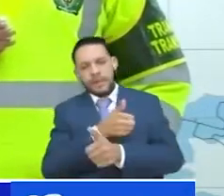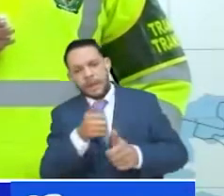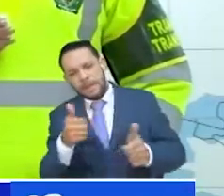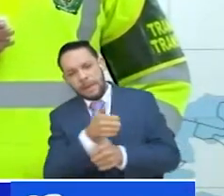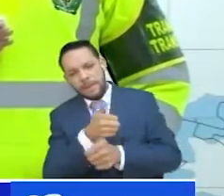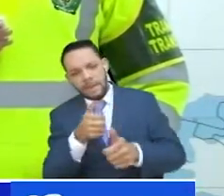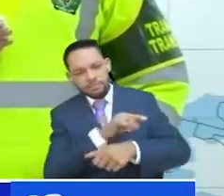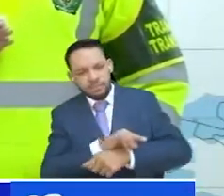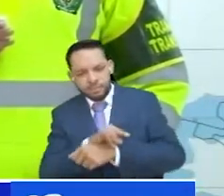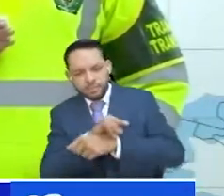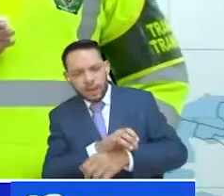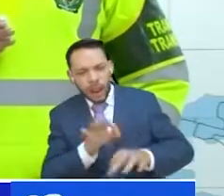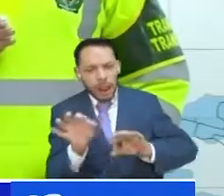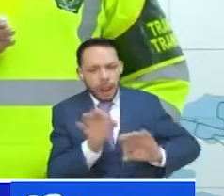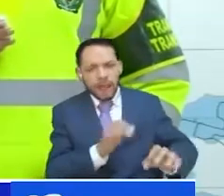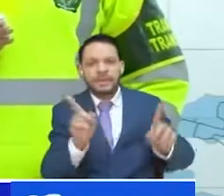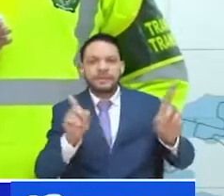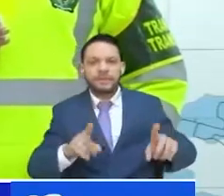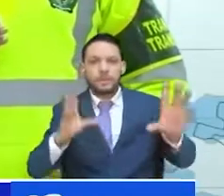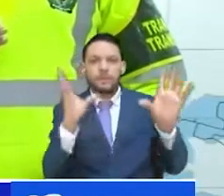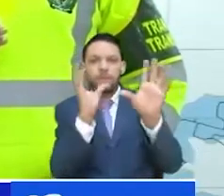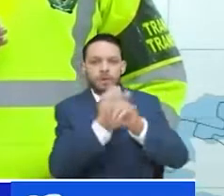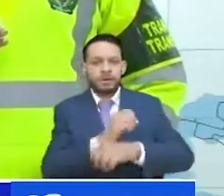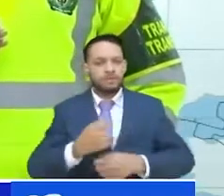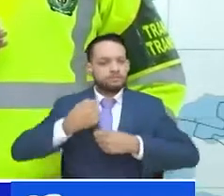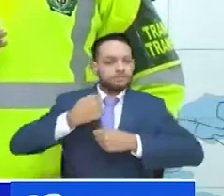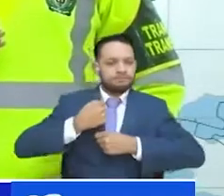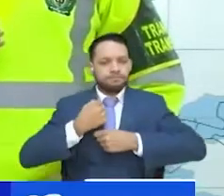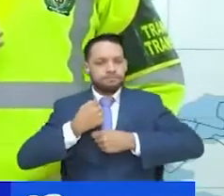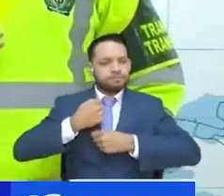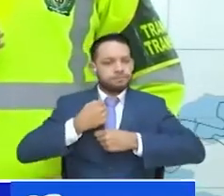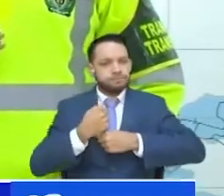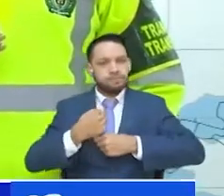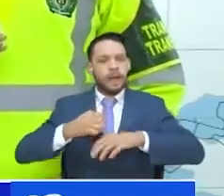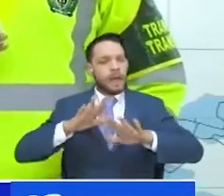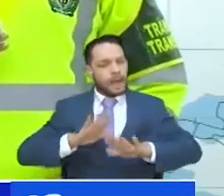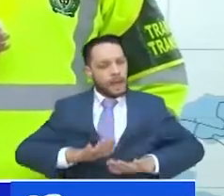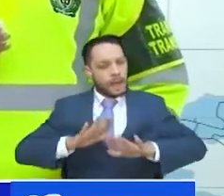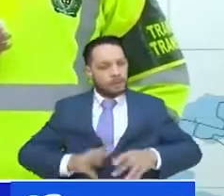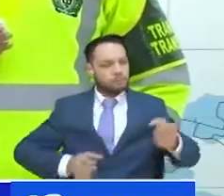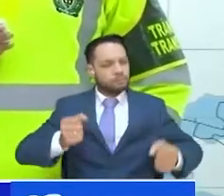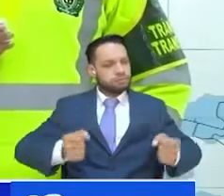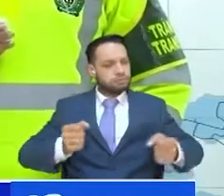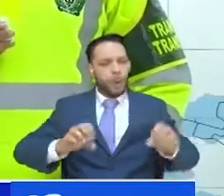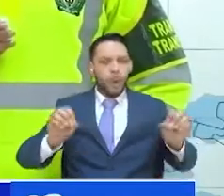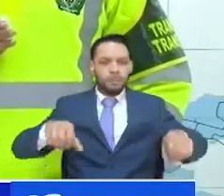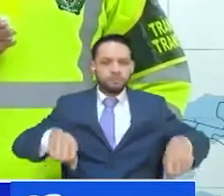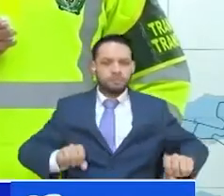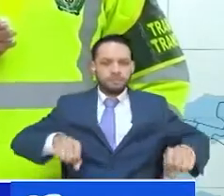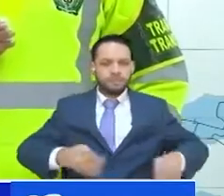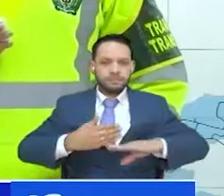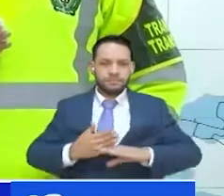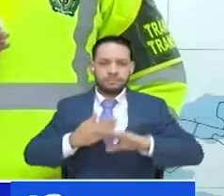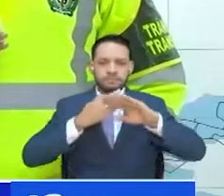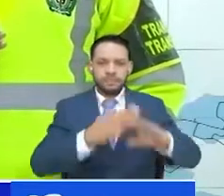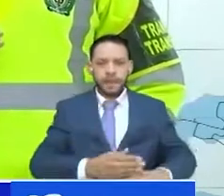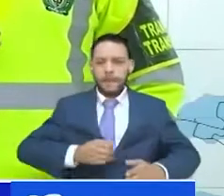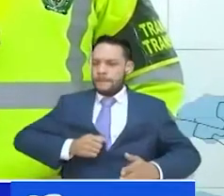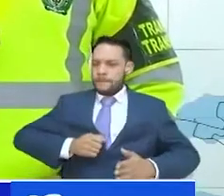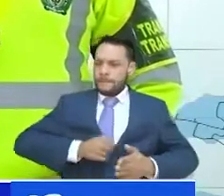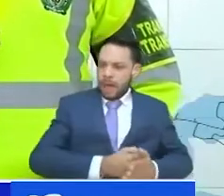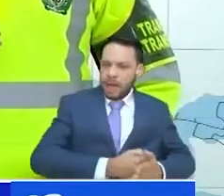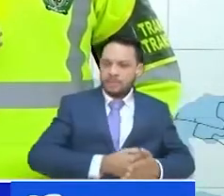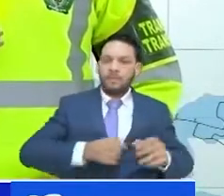prevención en horas de la noche con el fin de mitigar la accidentalidad vial. La accidentalidad vial, un siniestro se